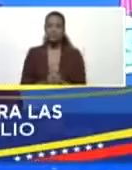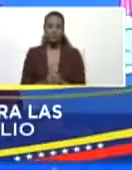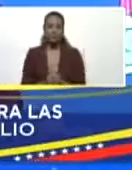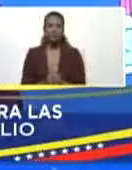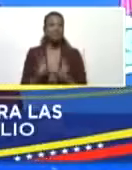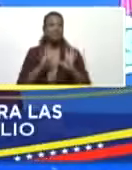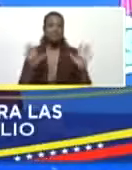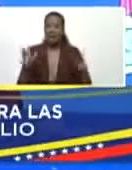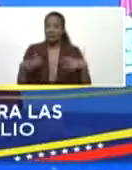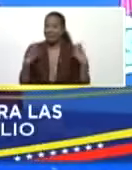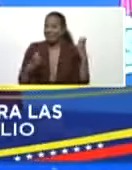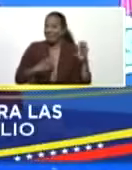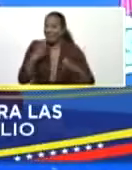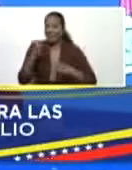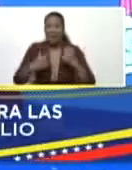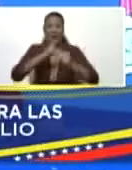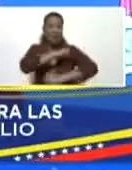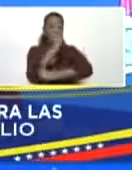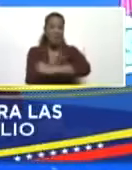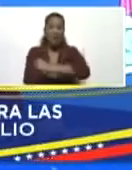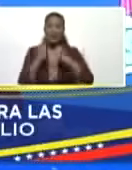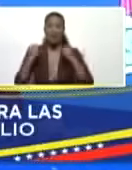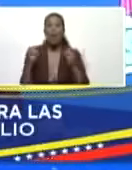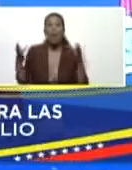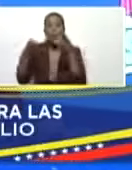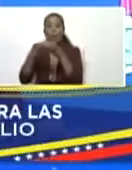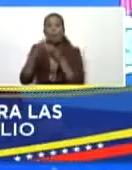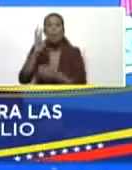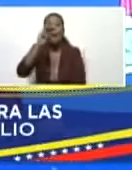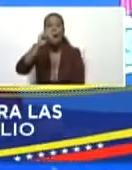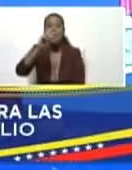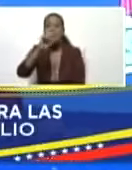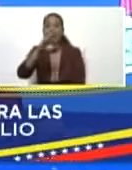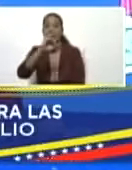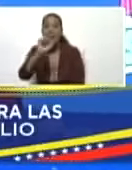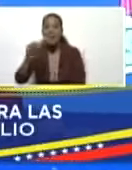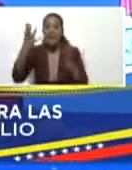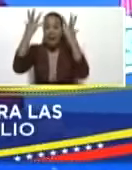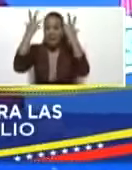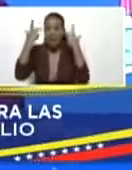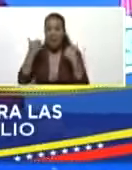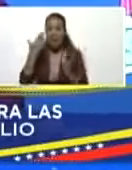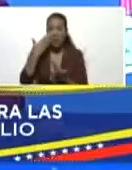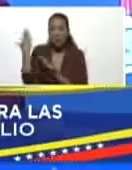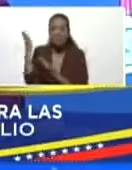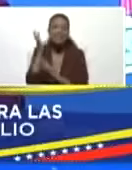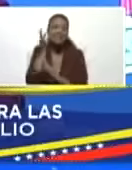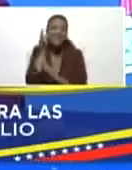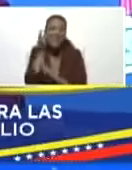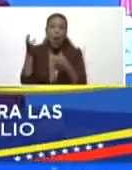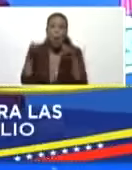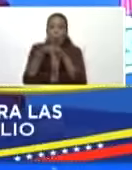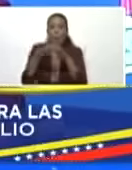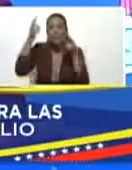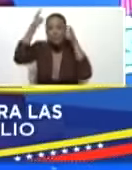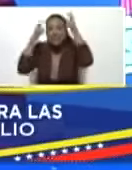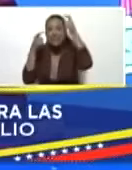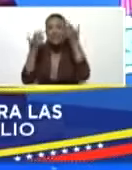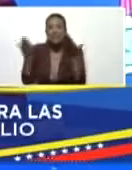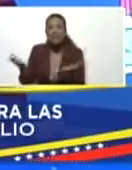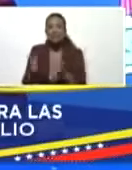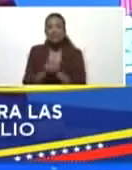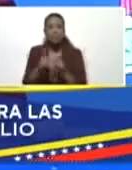Está enérgico. La compañera María León, Leona, de nuestro comandante.